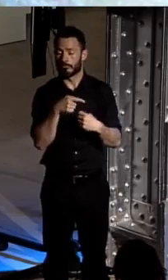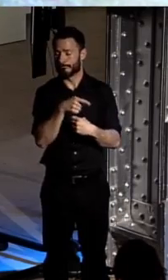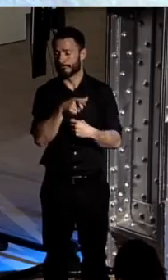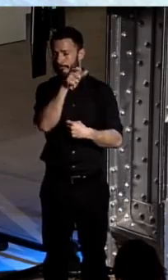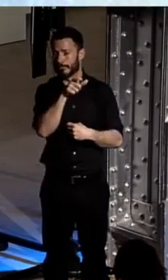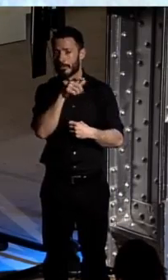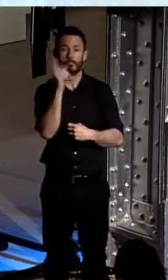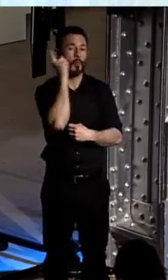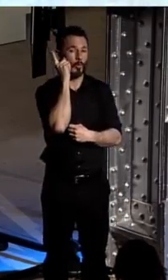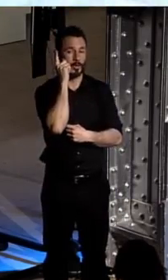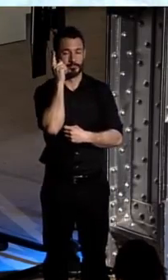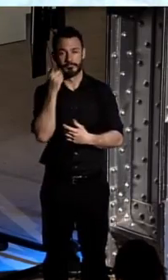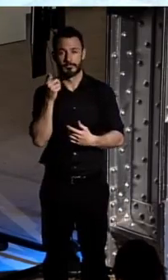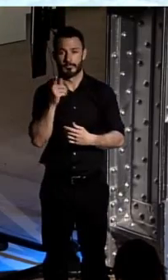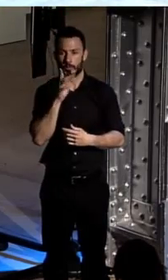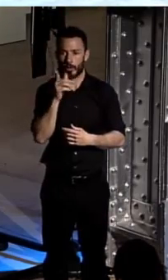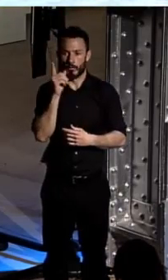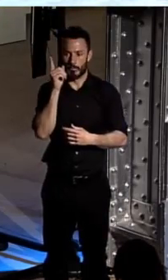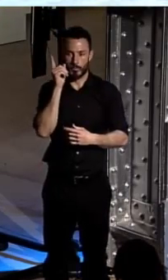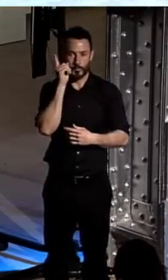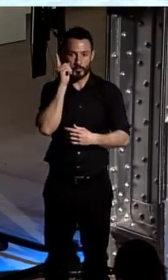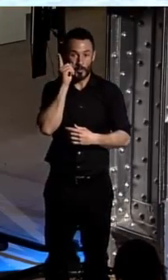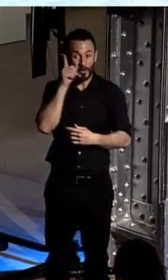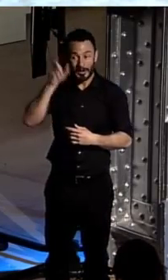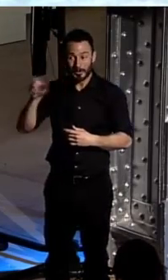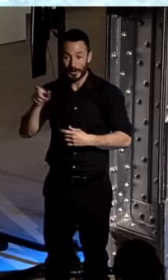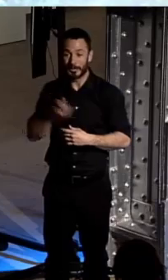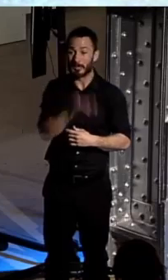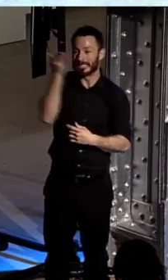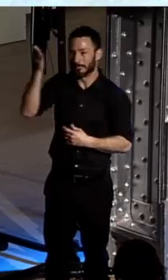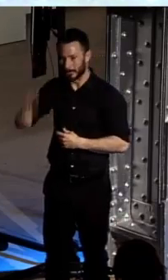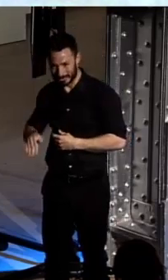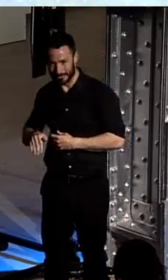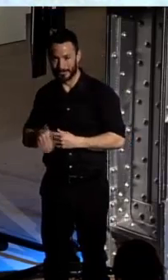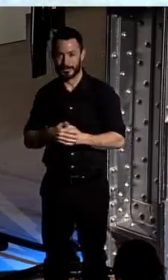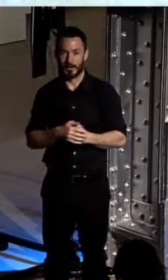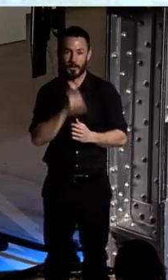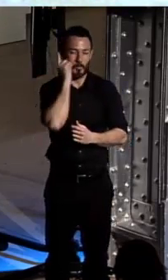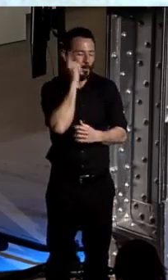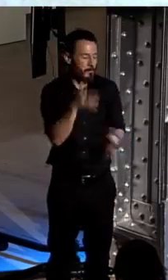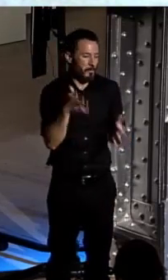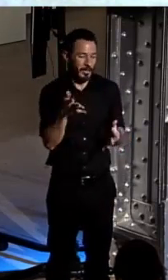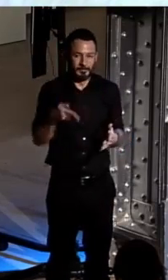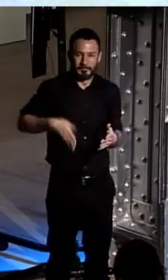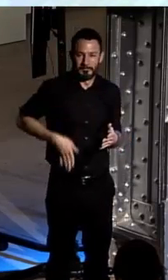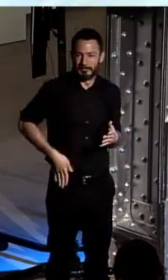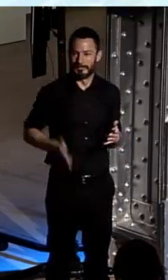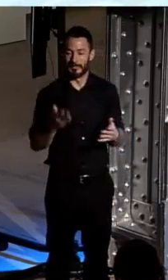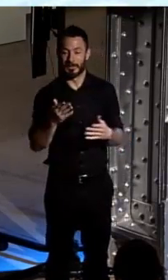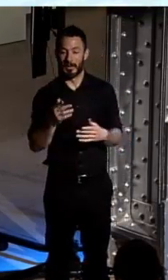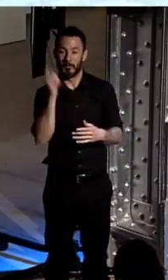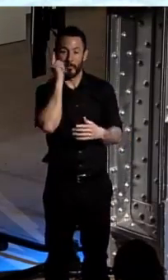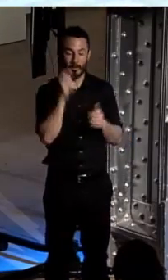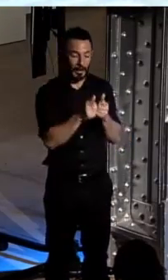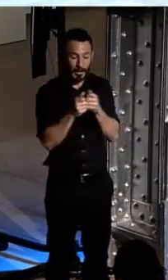No solamente porque hay más móviles en el mundo que humanos, sino porque nos encanta el móvil y lo llevamos con nosotros a todas partes. Y pasamos más tiempo